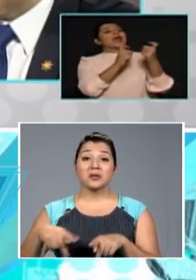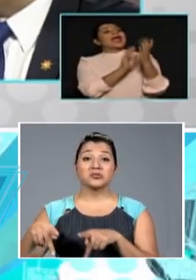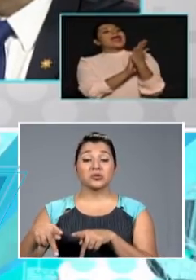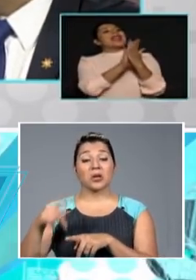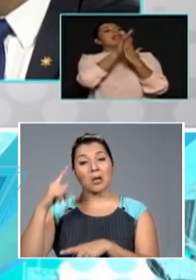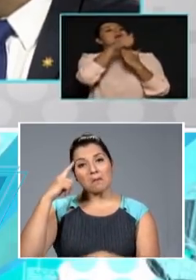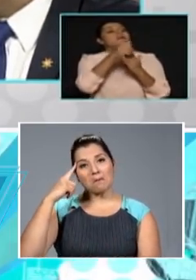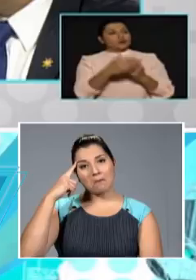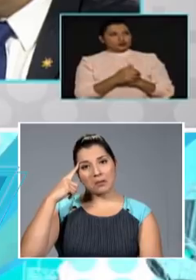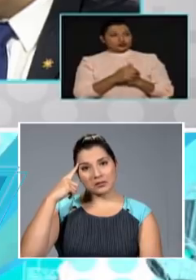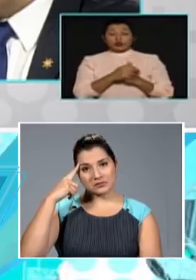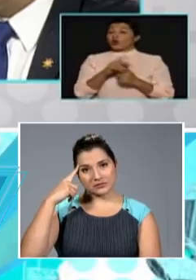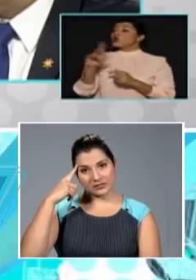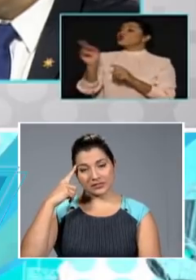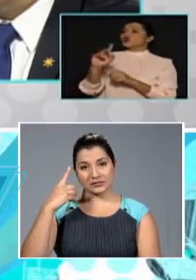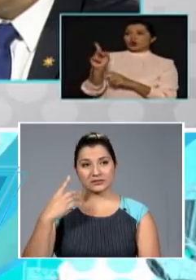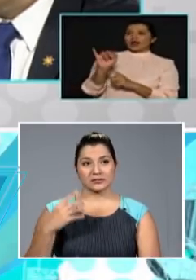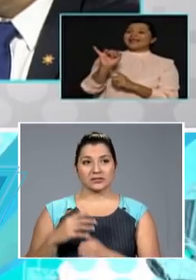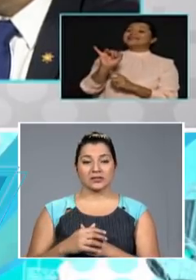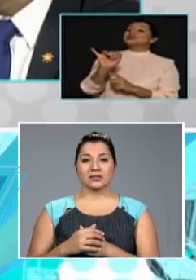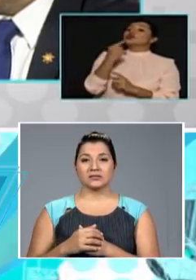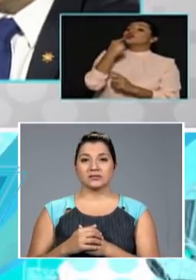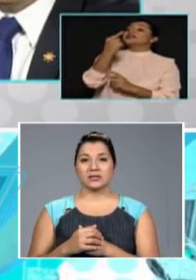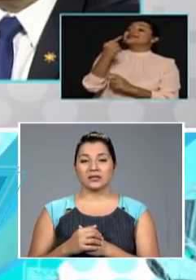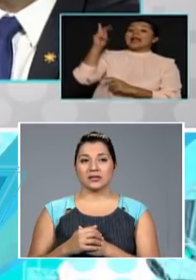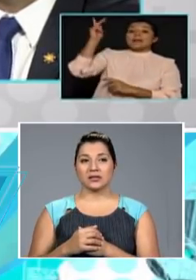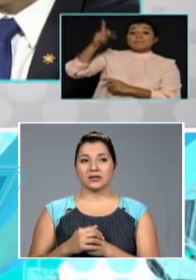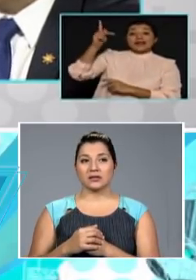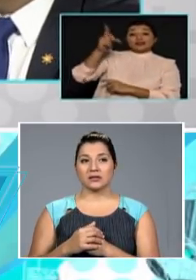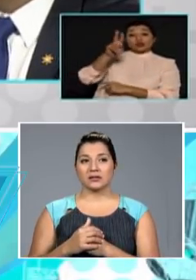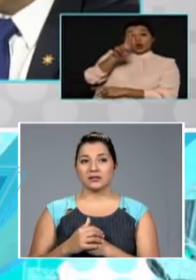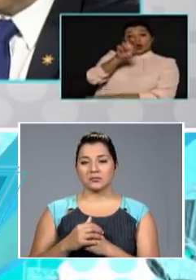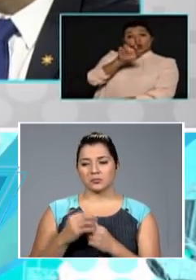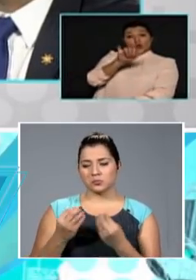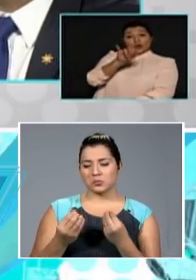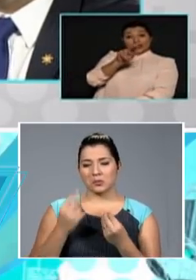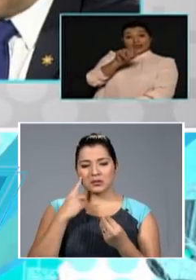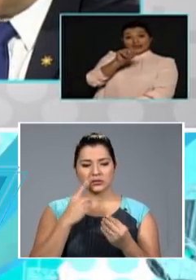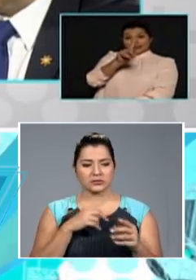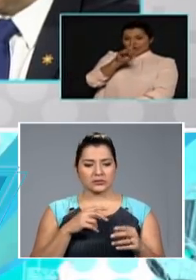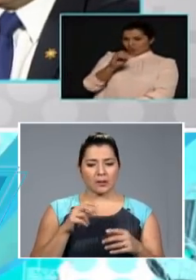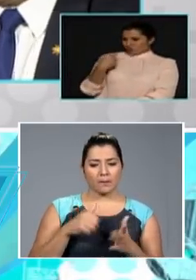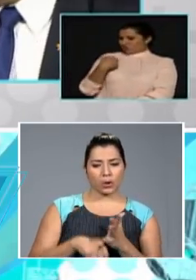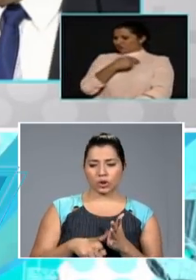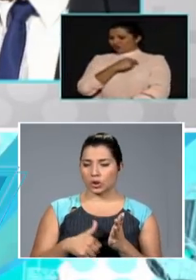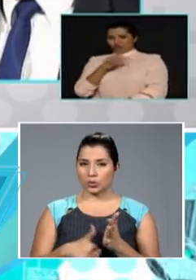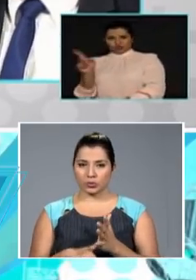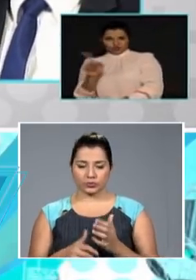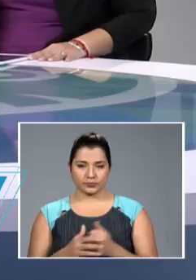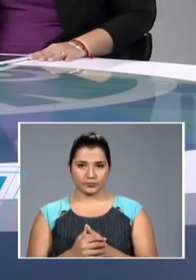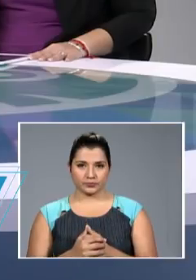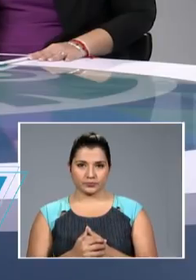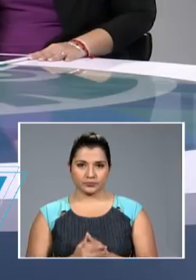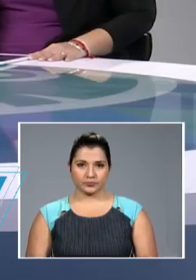valorando, ¿verdad? Estará cortando las margaritas para ver muchos de ellos si va a votar o no. Don José